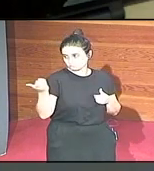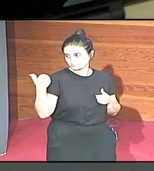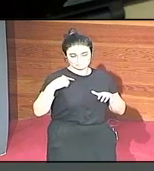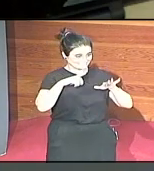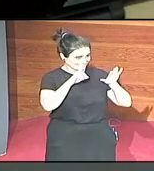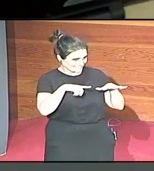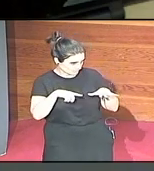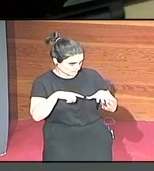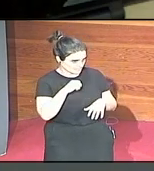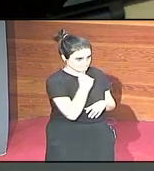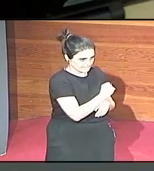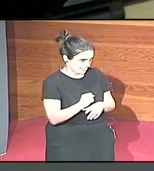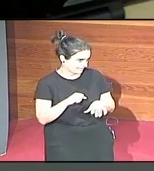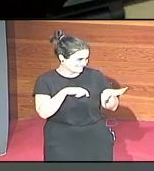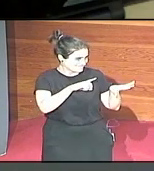matanzas,